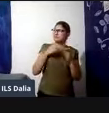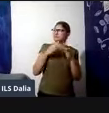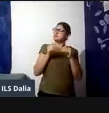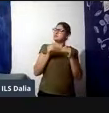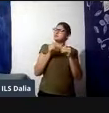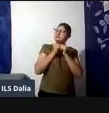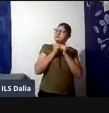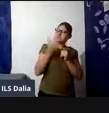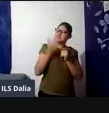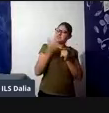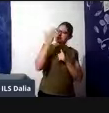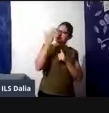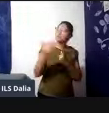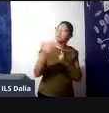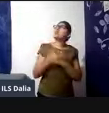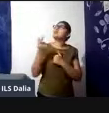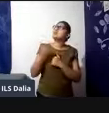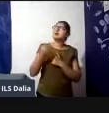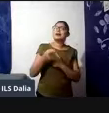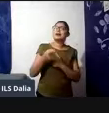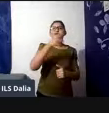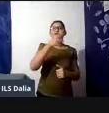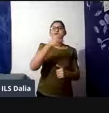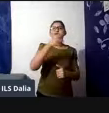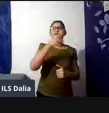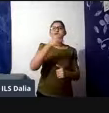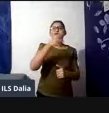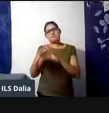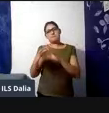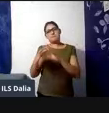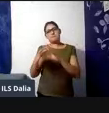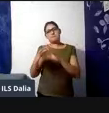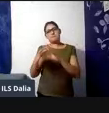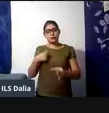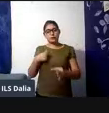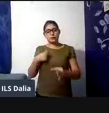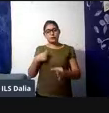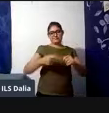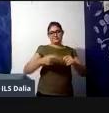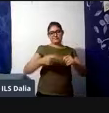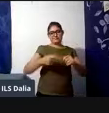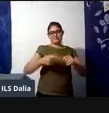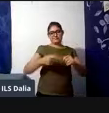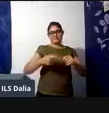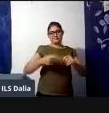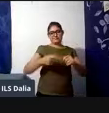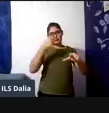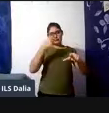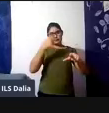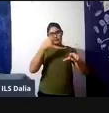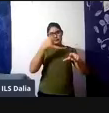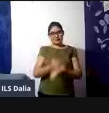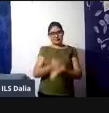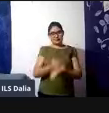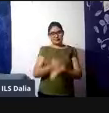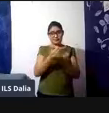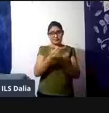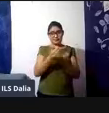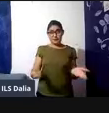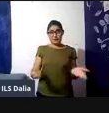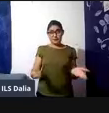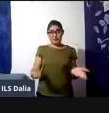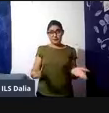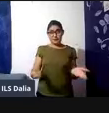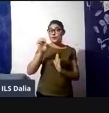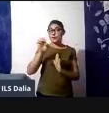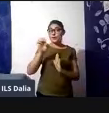se siente un niño chiquito. O sea, que no entiende, que a lo mejor tiene un hermano que está friegue, friegue, friegue y que está molestando lo horrible, que a lo